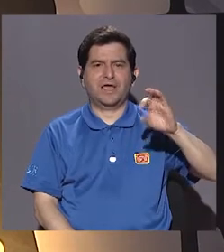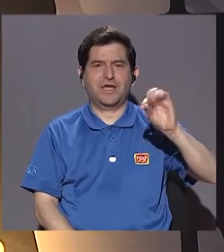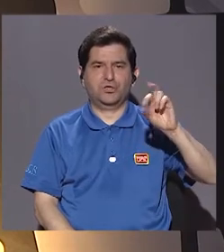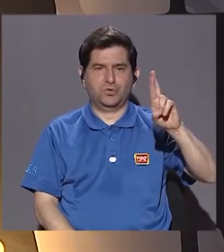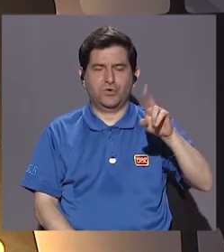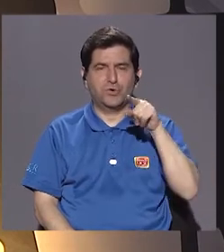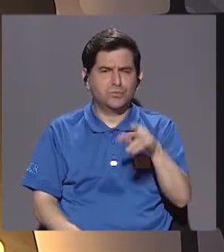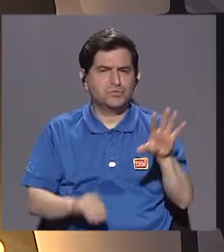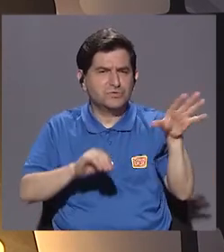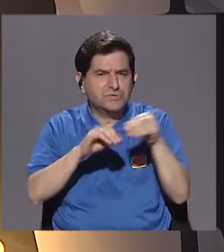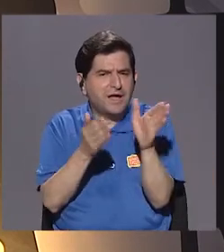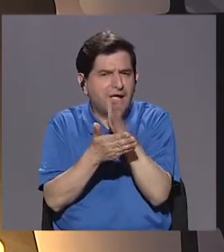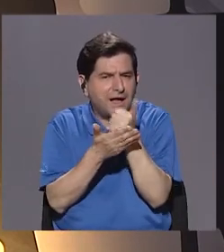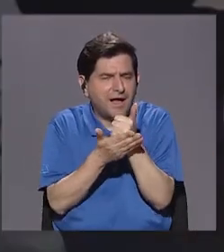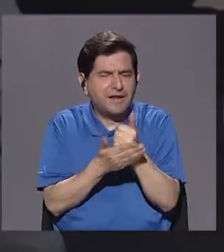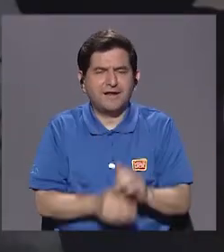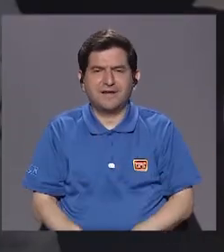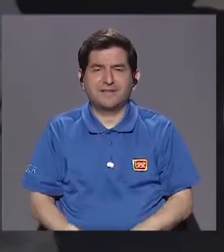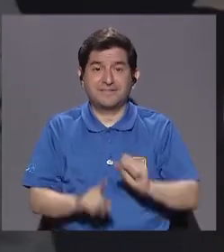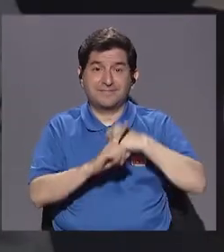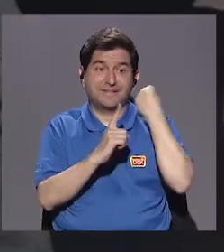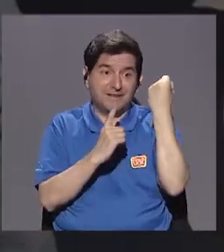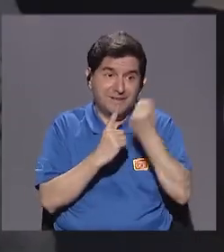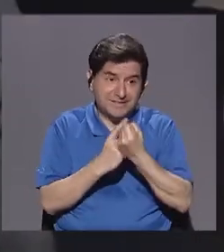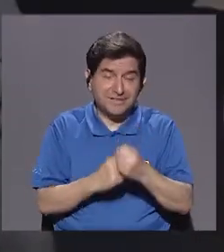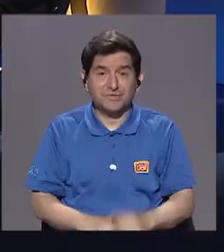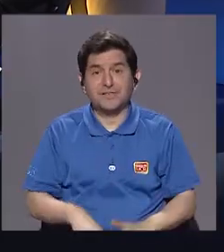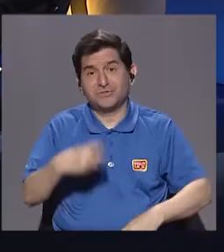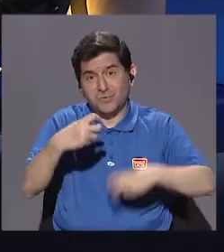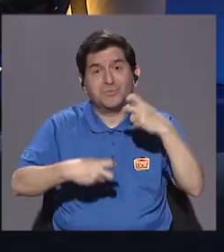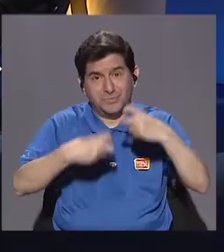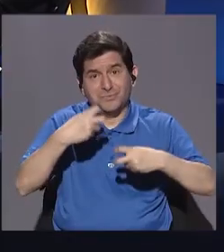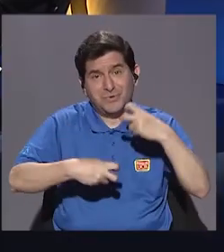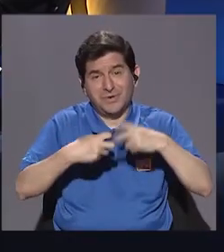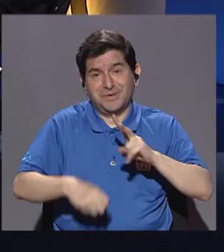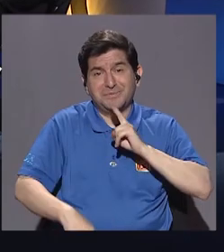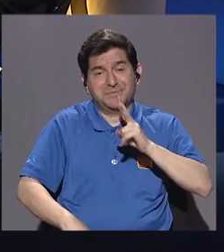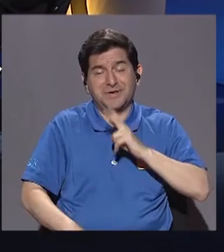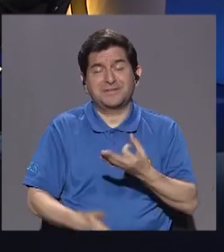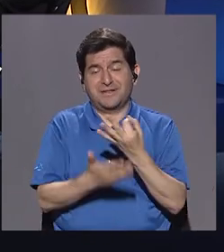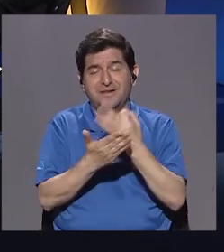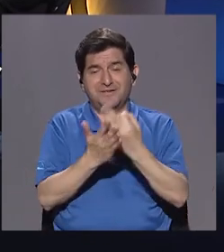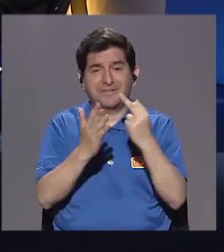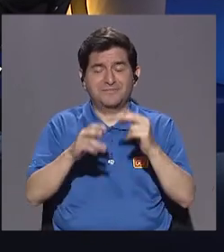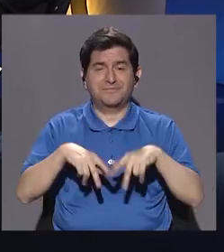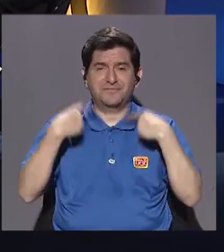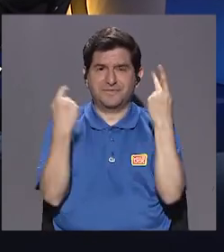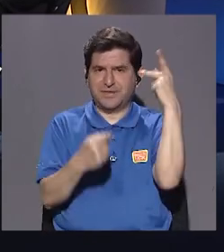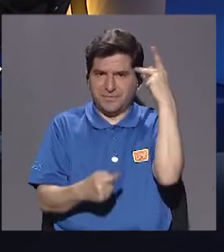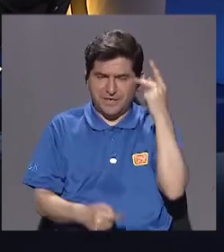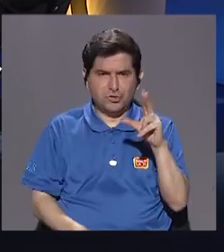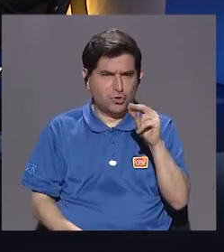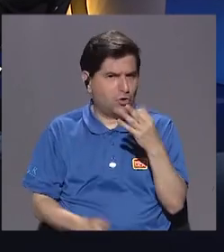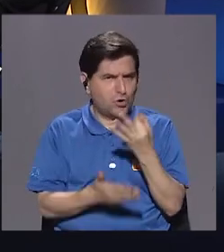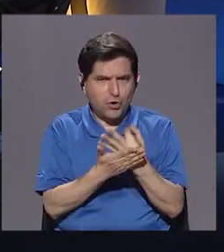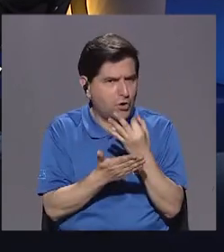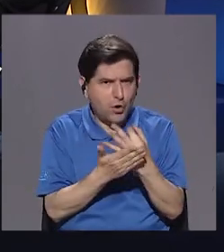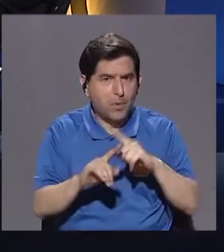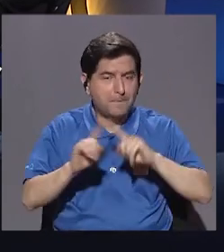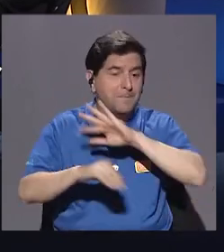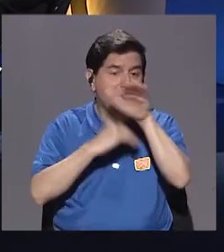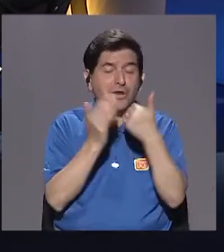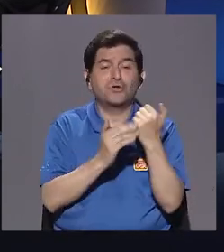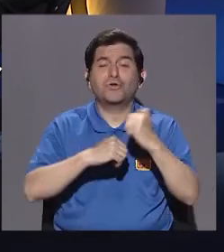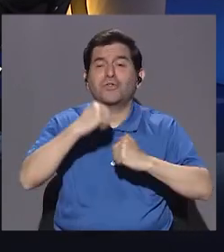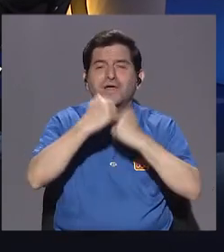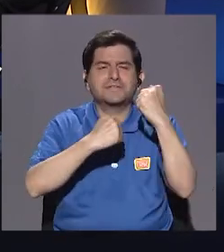vez algo que quisiera agregar si de este problema porque la verdad es que es un problema en el financiamiento de los partidos porque no el financiamiento sino todas